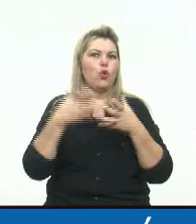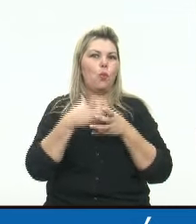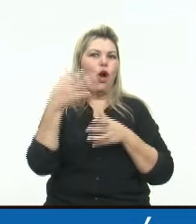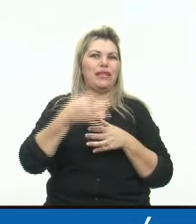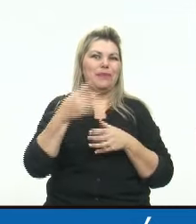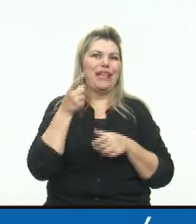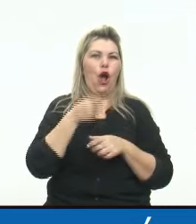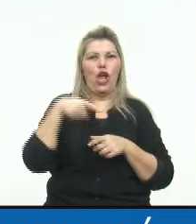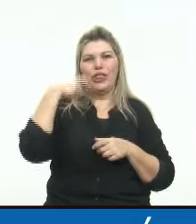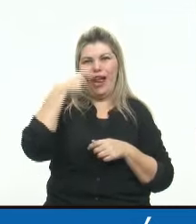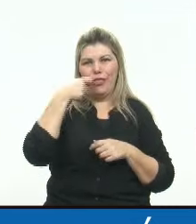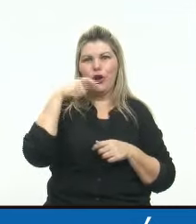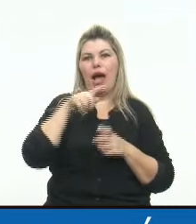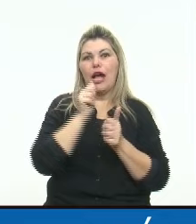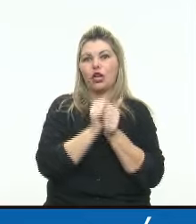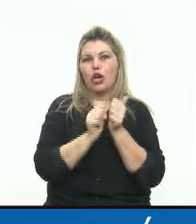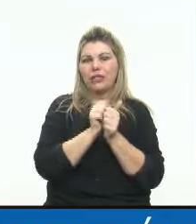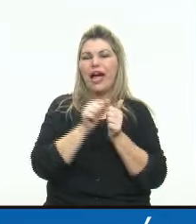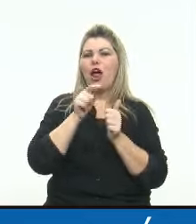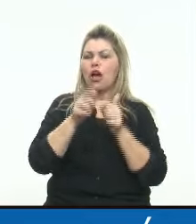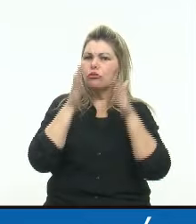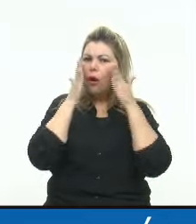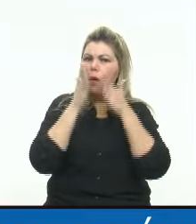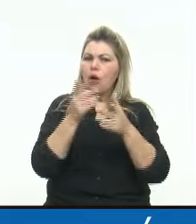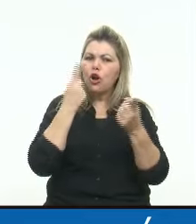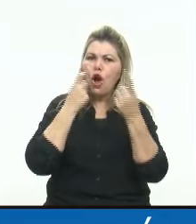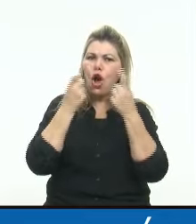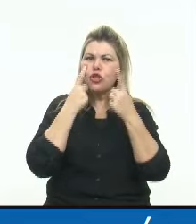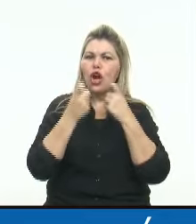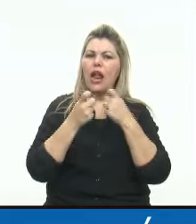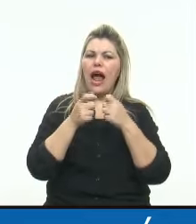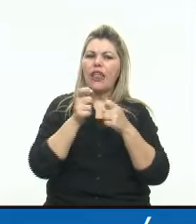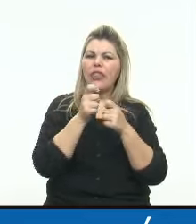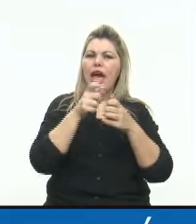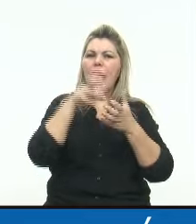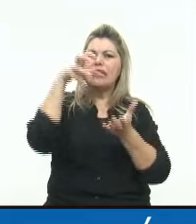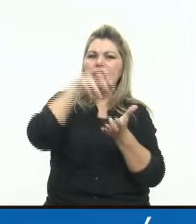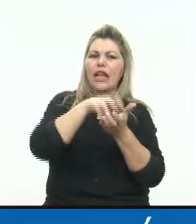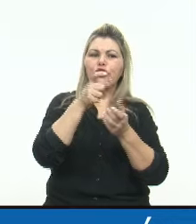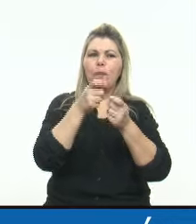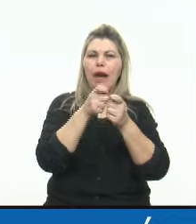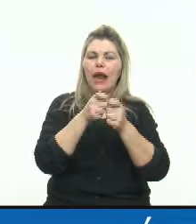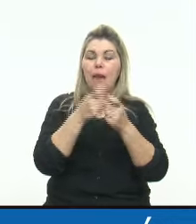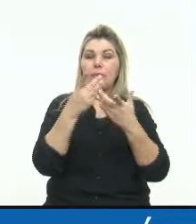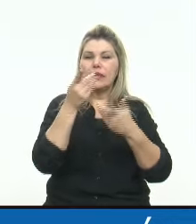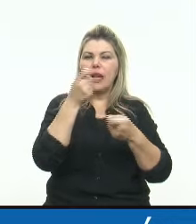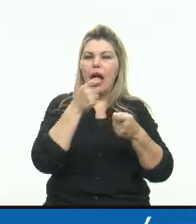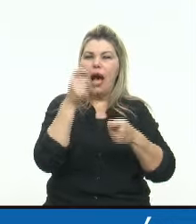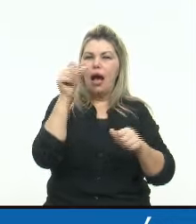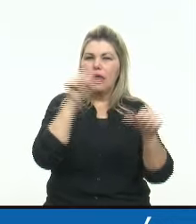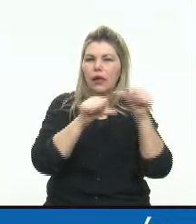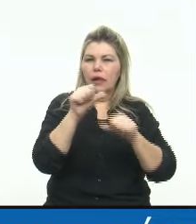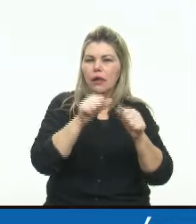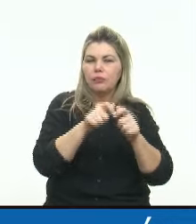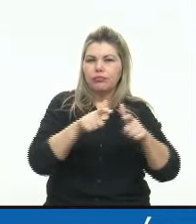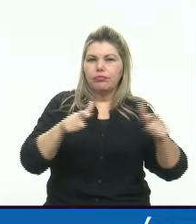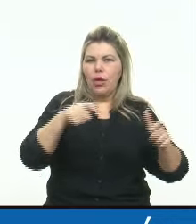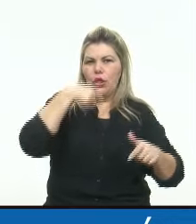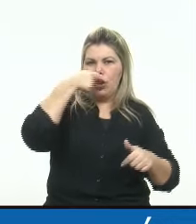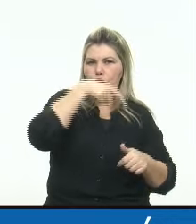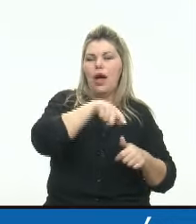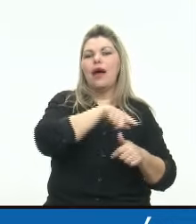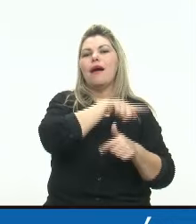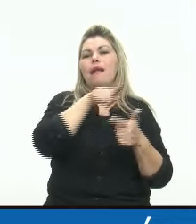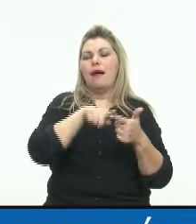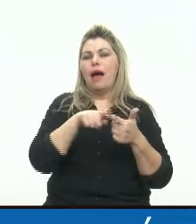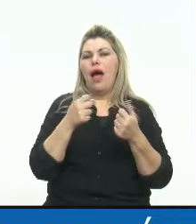la fiscalización de precursores químicos, la intensificación de dispositivos de atención a adicciones de Cedronar,